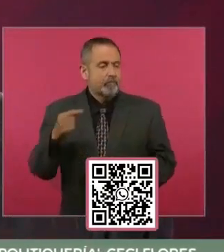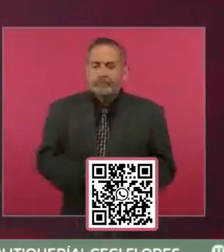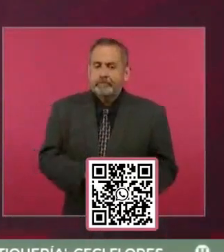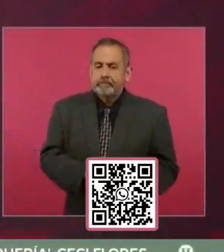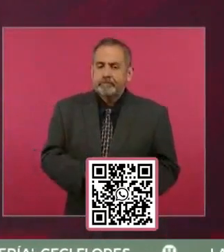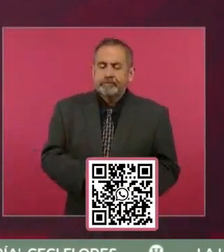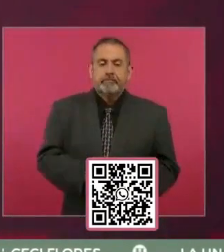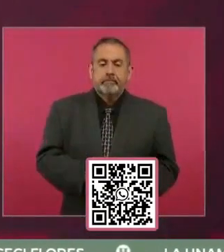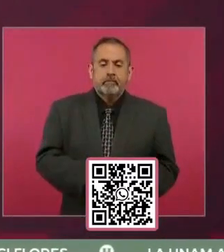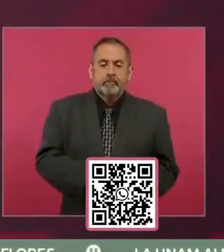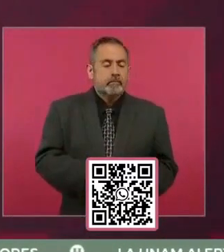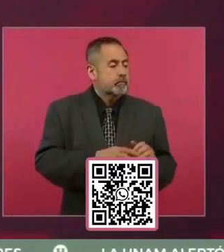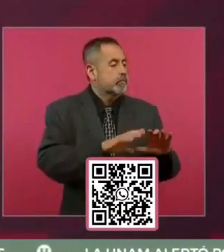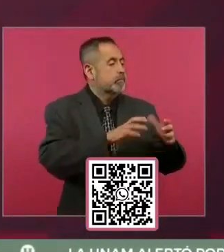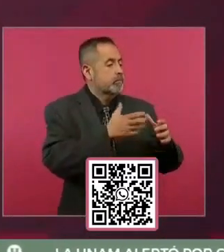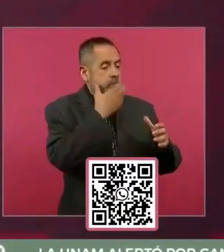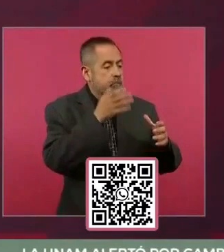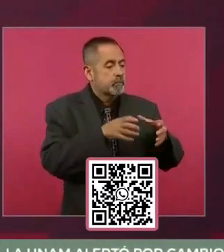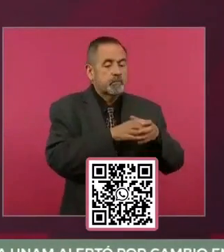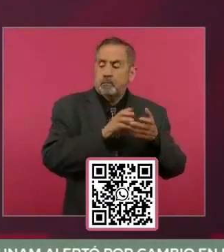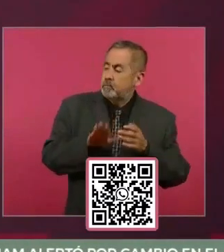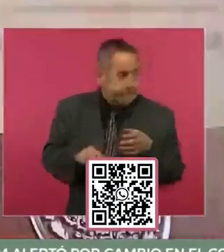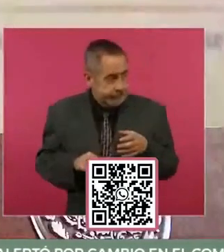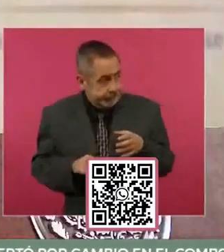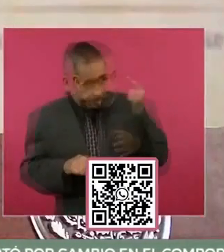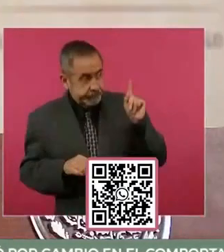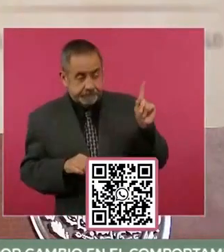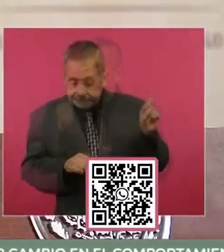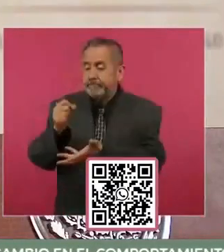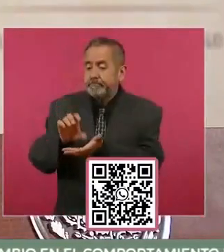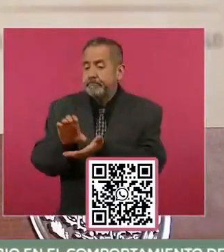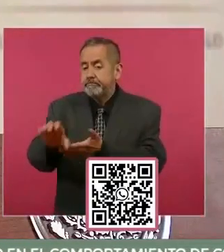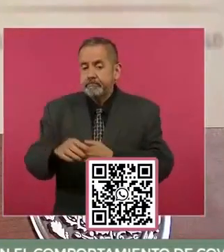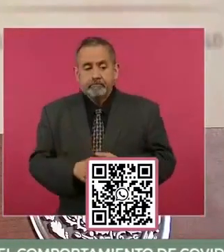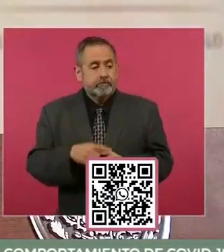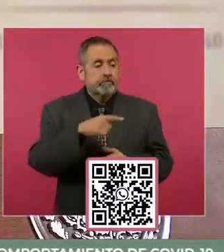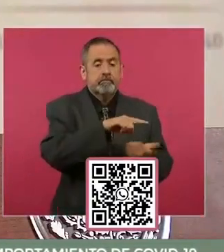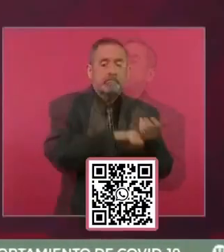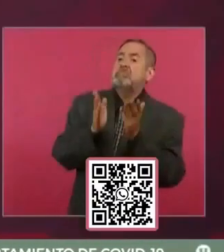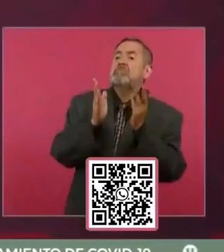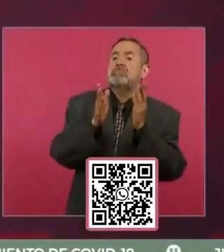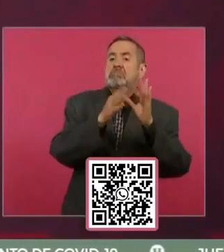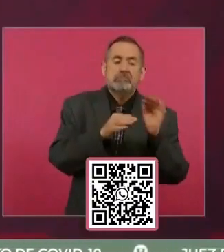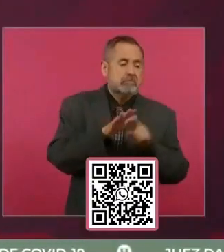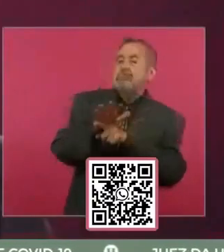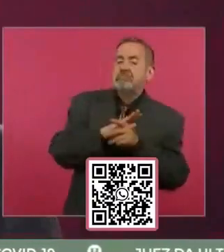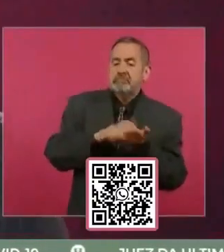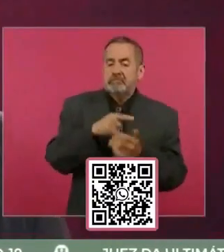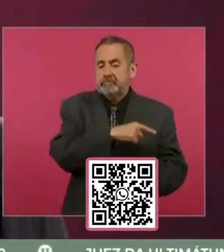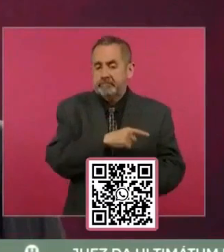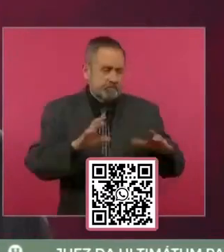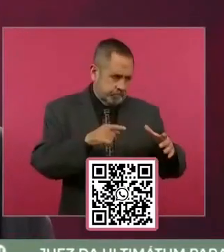de los conservadores que están en contra de nosotros, que andan con sus medios de información o de manipulación.